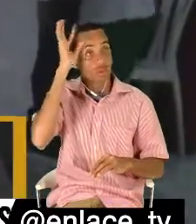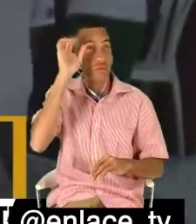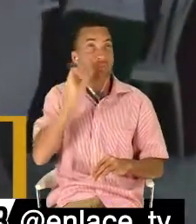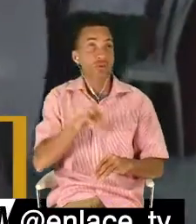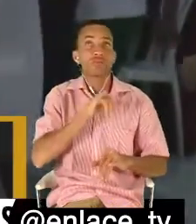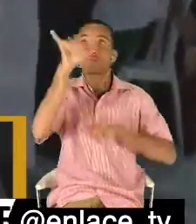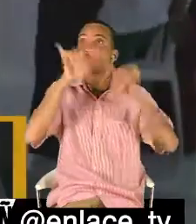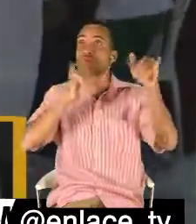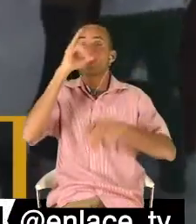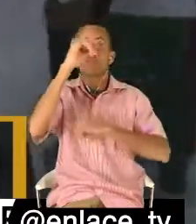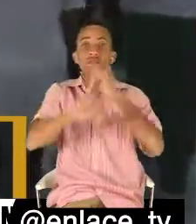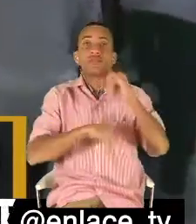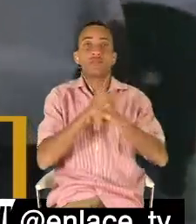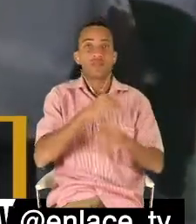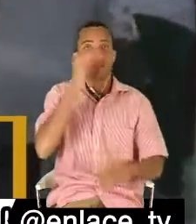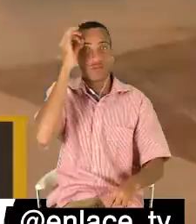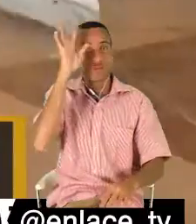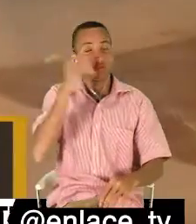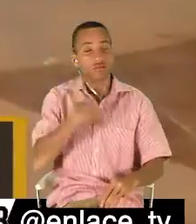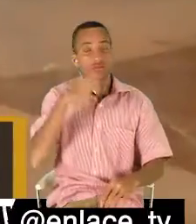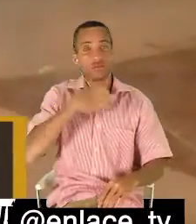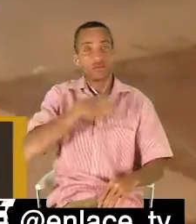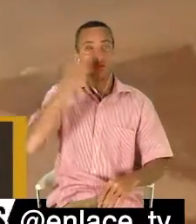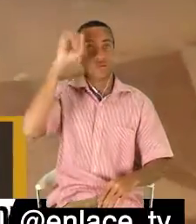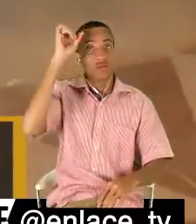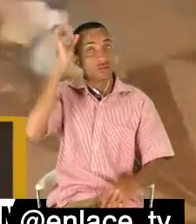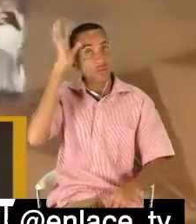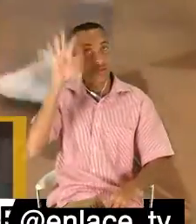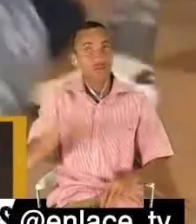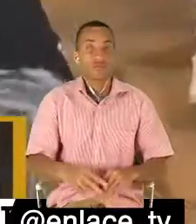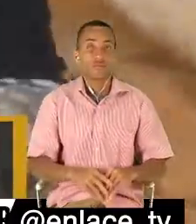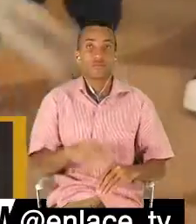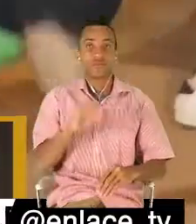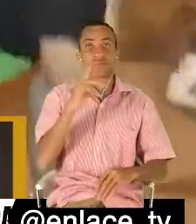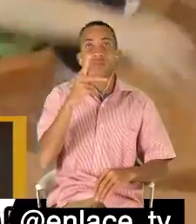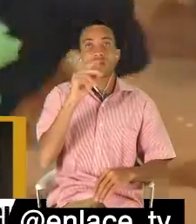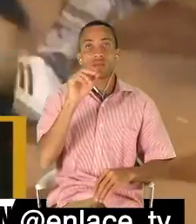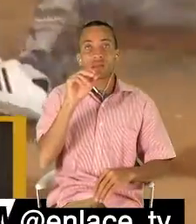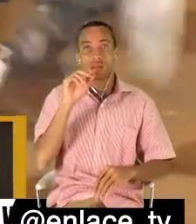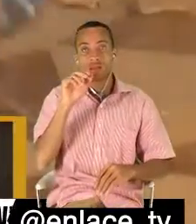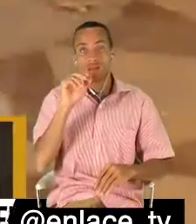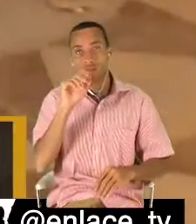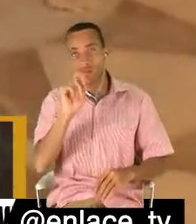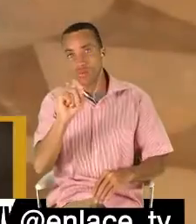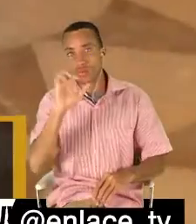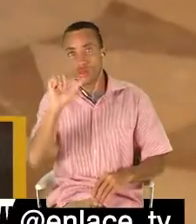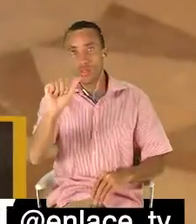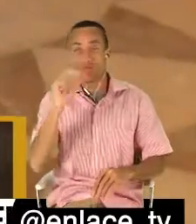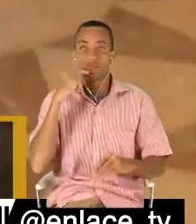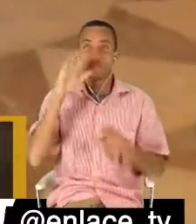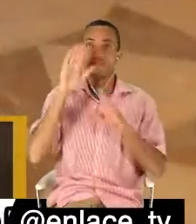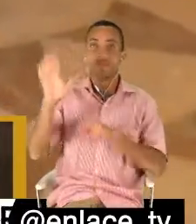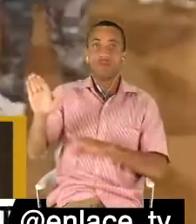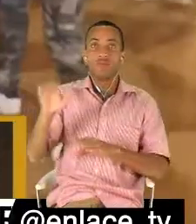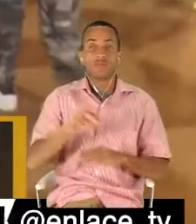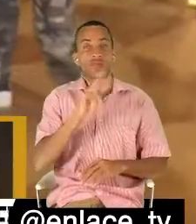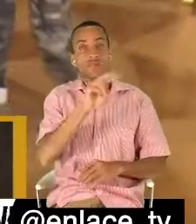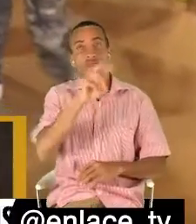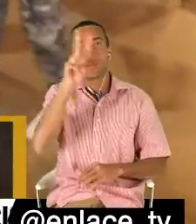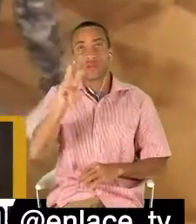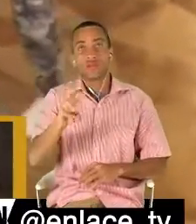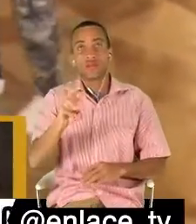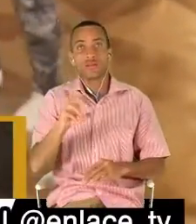a nivel internacional, si ganamos, ¿no? K.app representará a Barranca Bermeja y Santander en el 11º Super National Hip Hop Dance